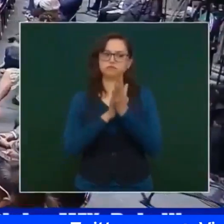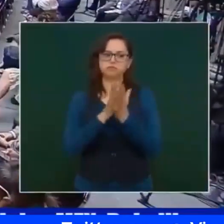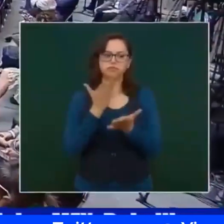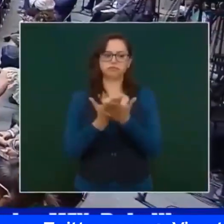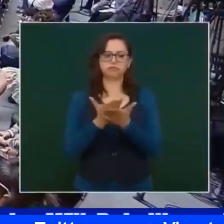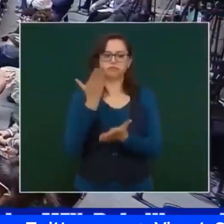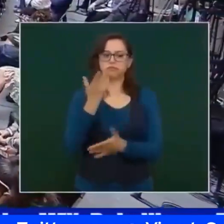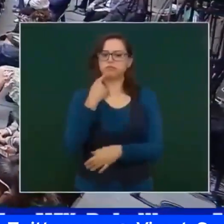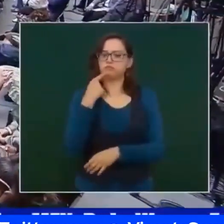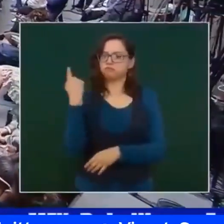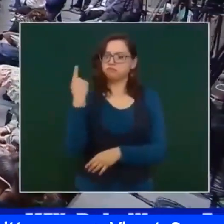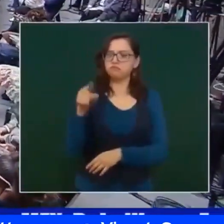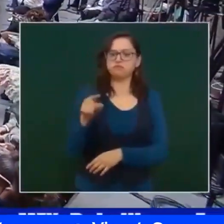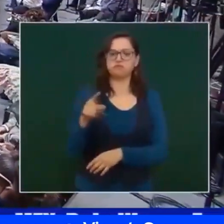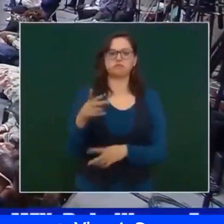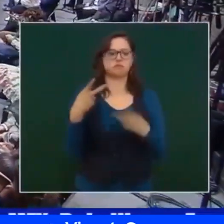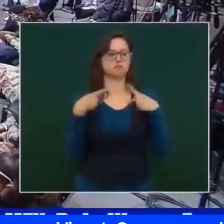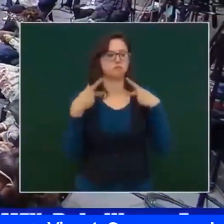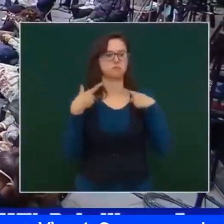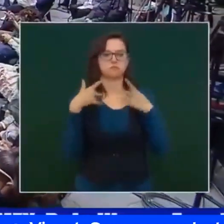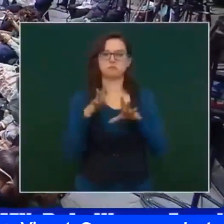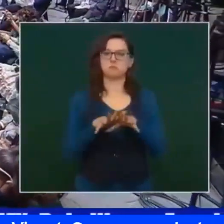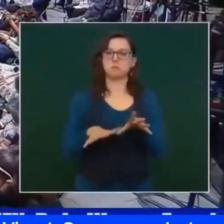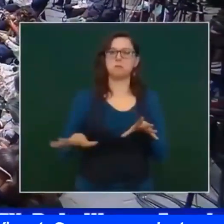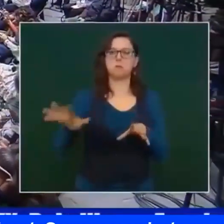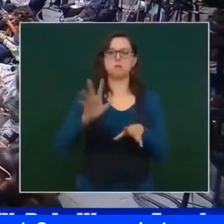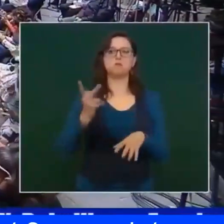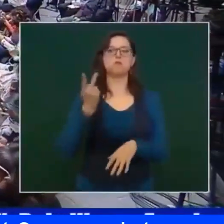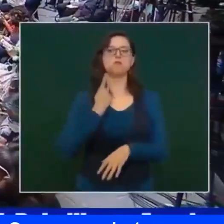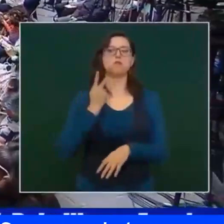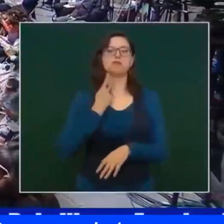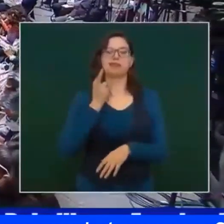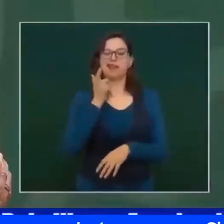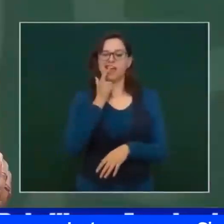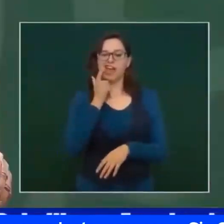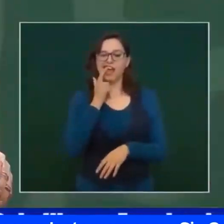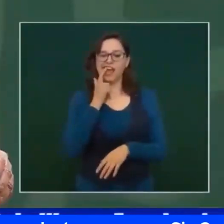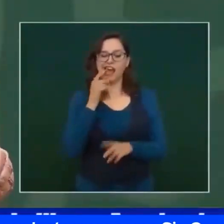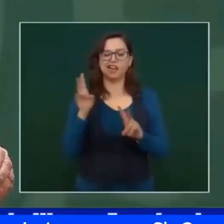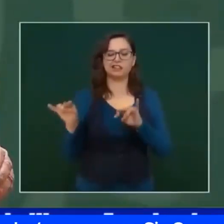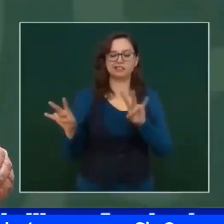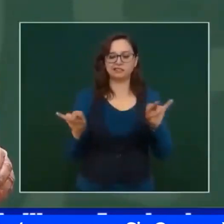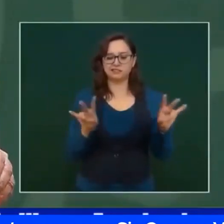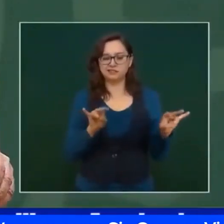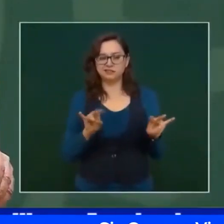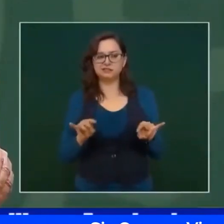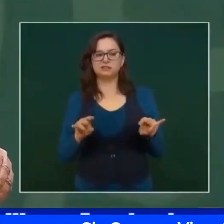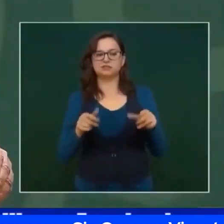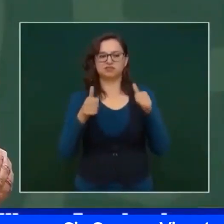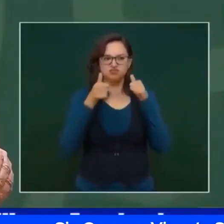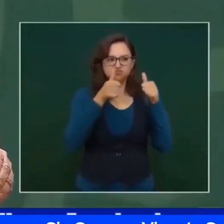el pueblo está más politizado, más despierto, ya nadie está dormido,